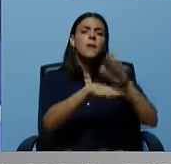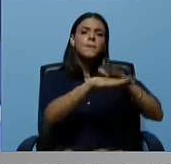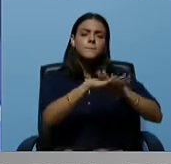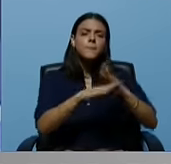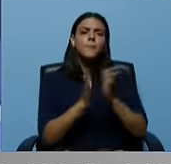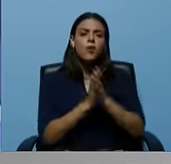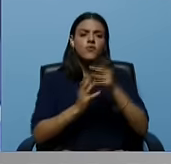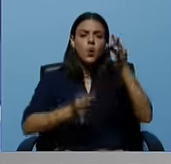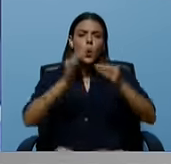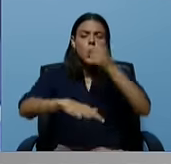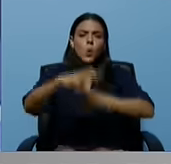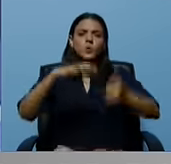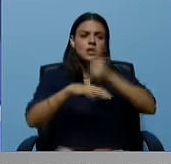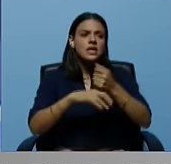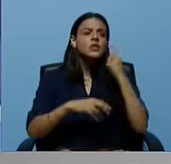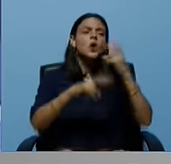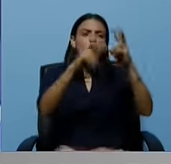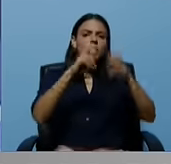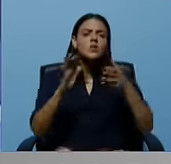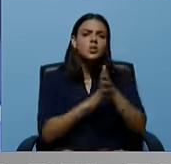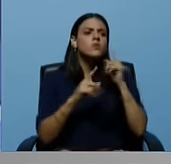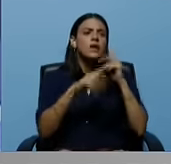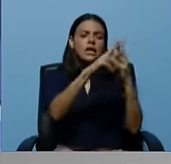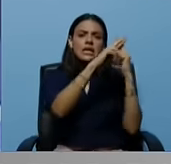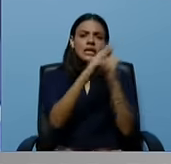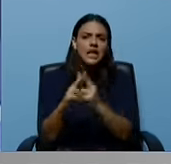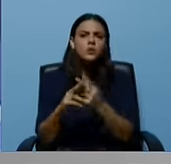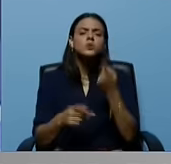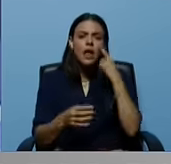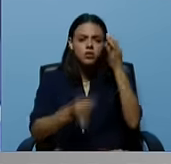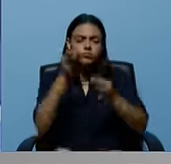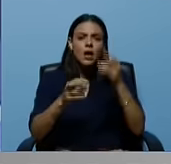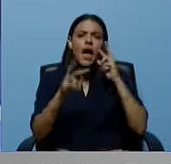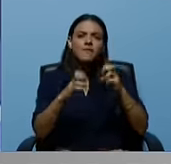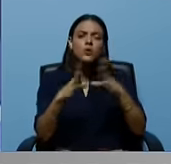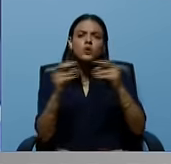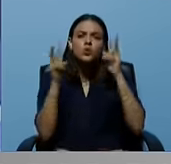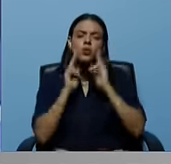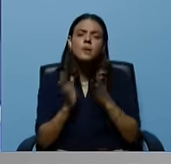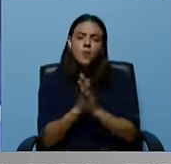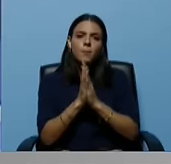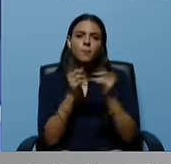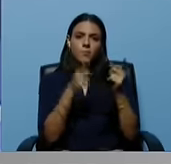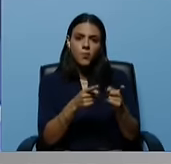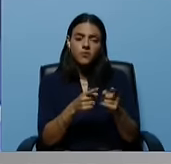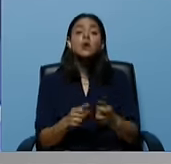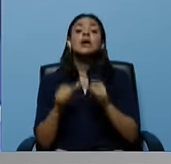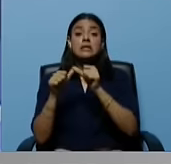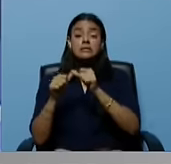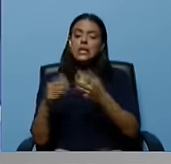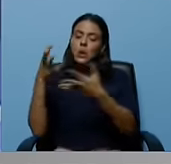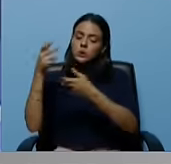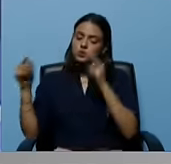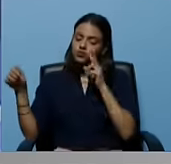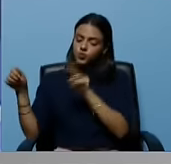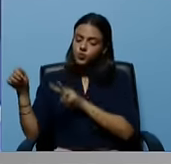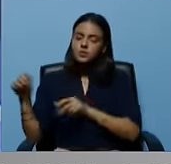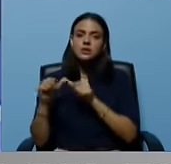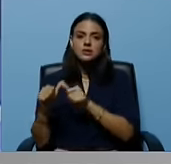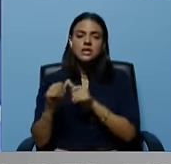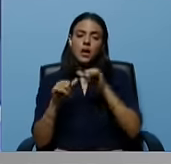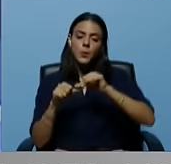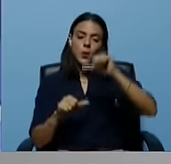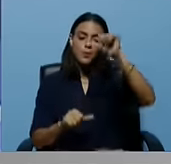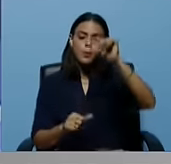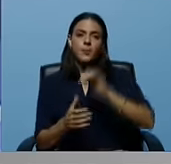determinada decisión del Consejo Nacional Electoral, que es la sala electoral. Y sigue el señor González Urrutia.